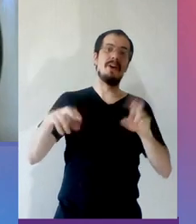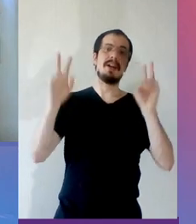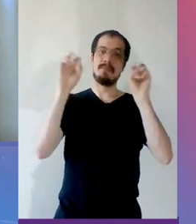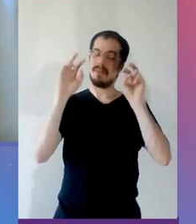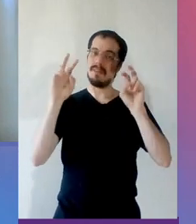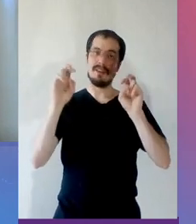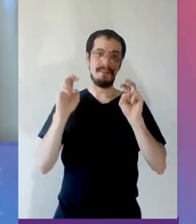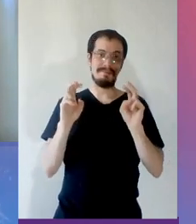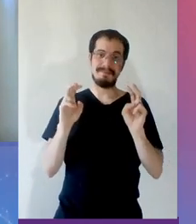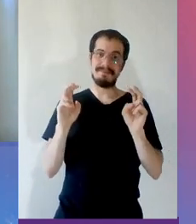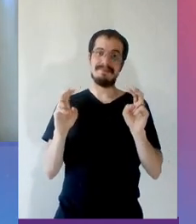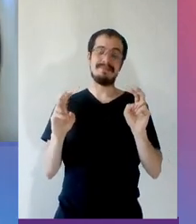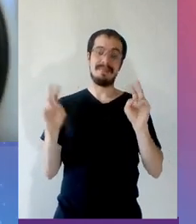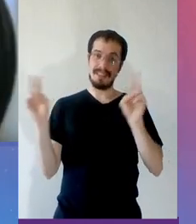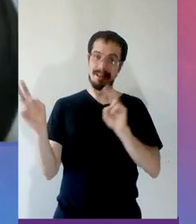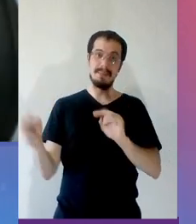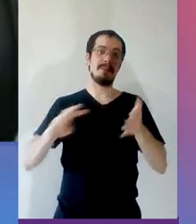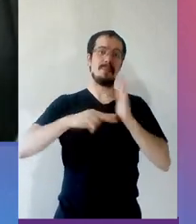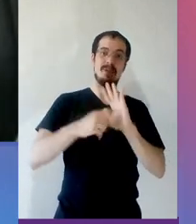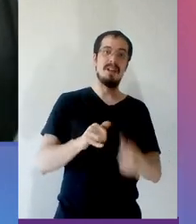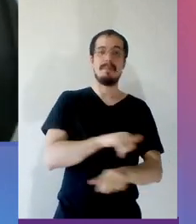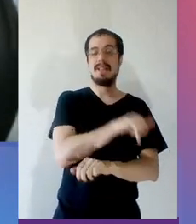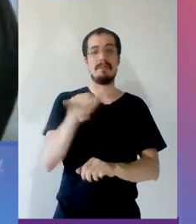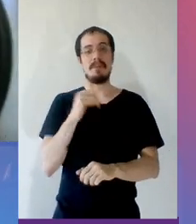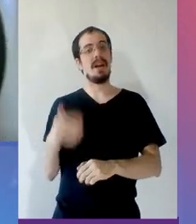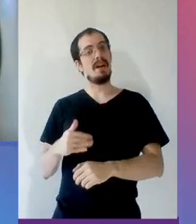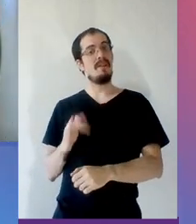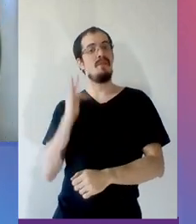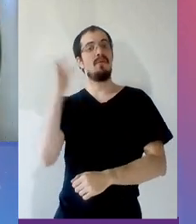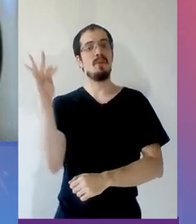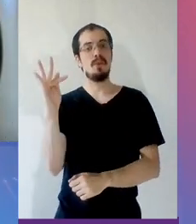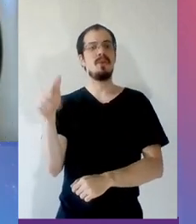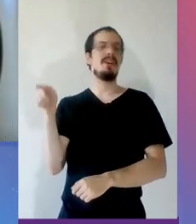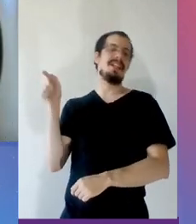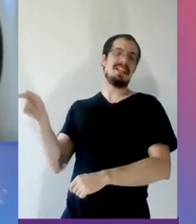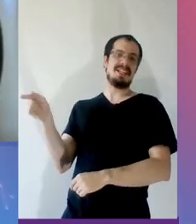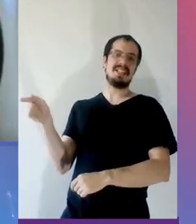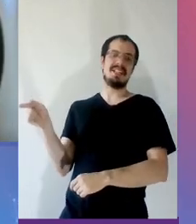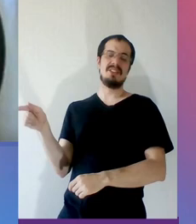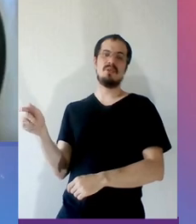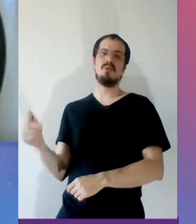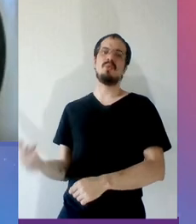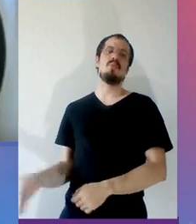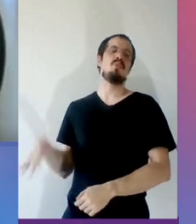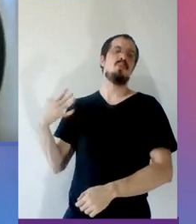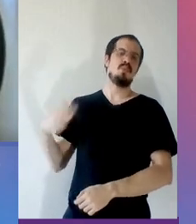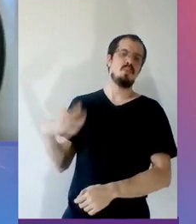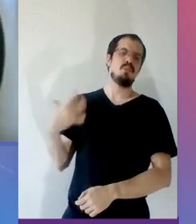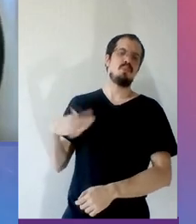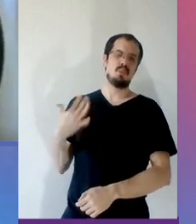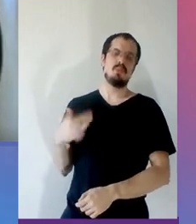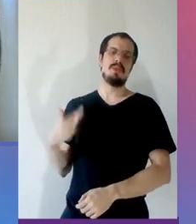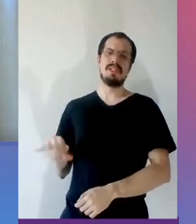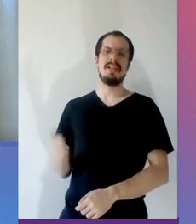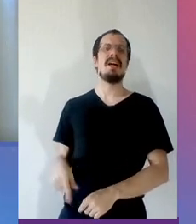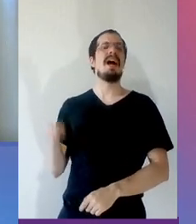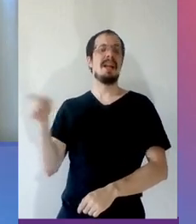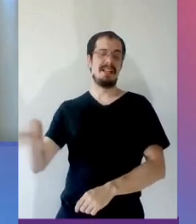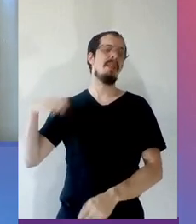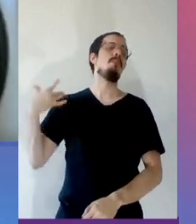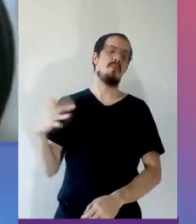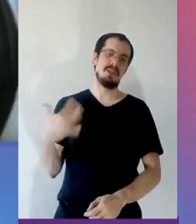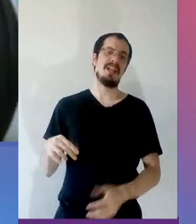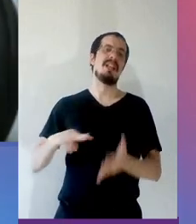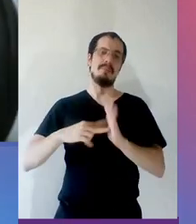negro en la vía sanitaria chilena van a ser importantes. Nosotros hicimos en el año